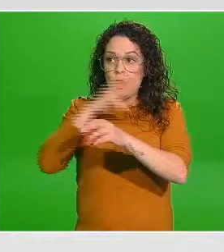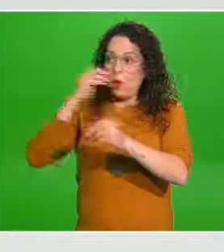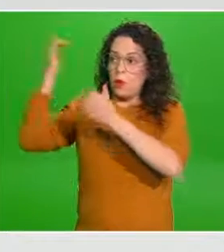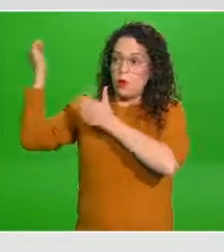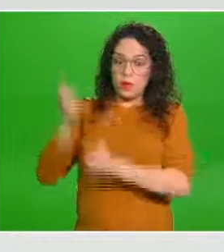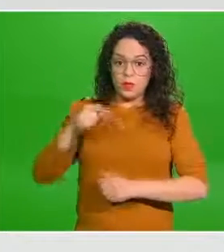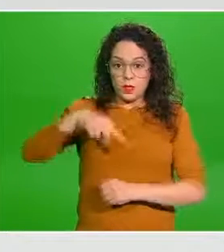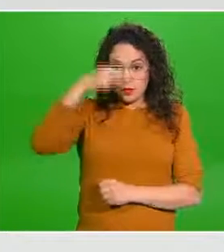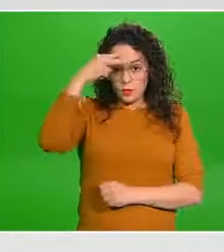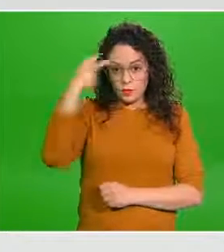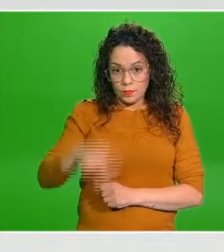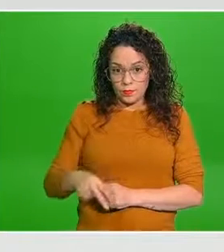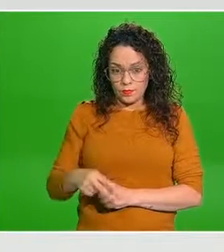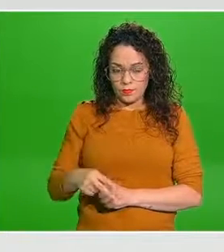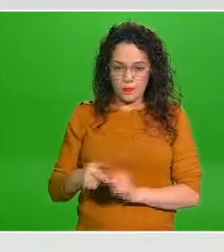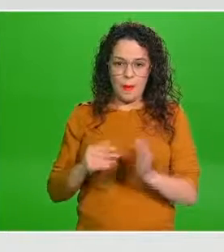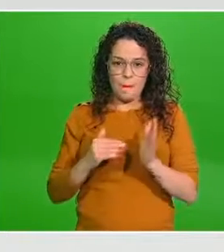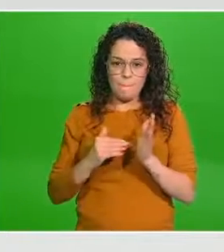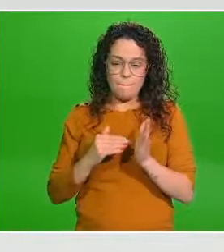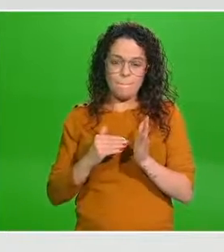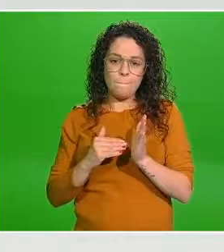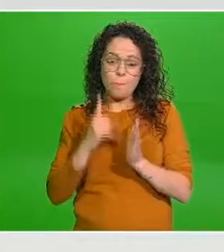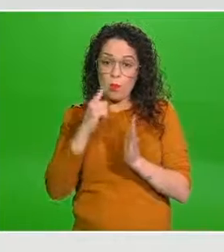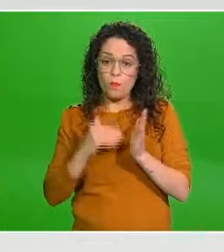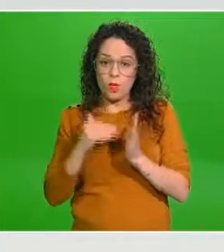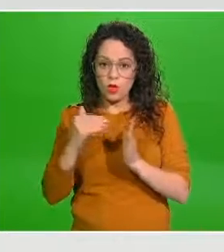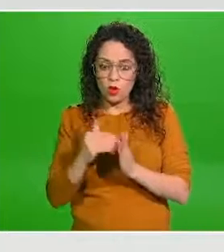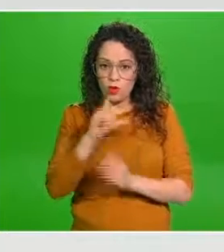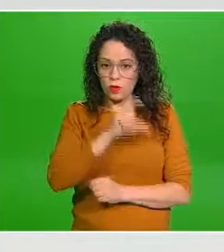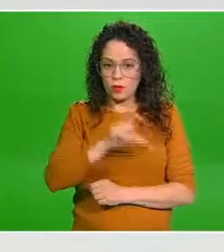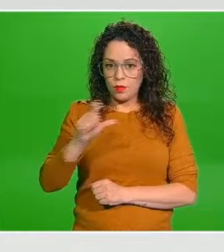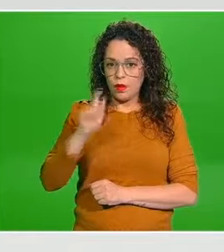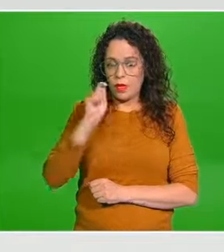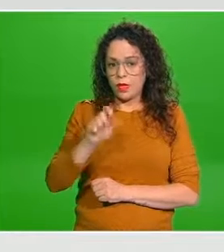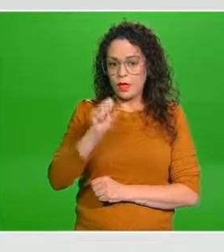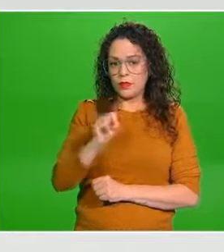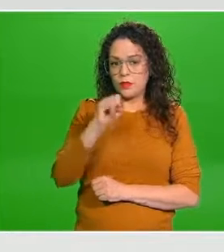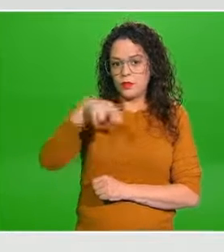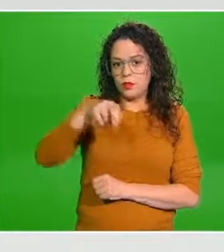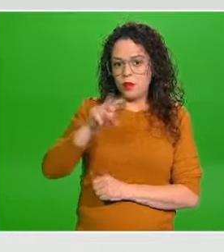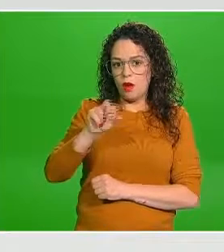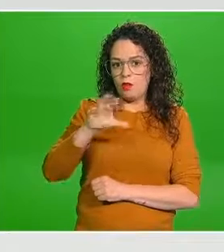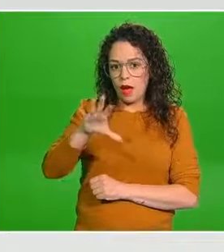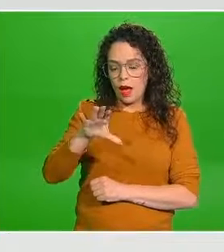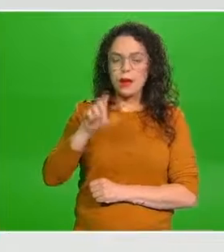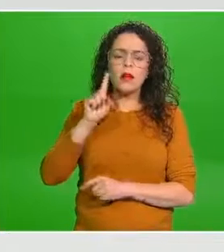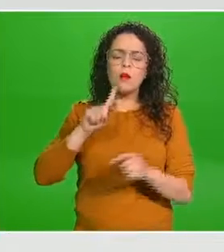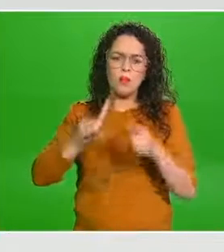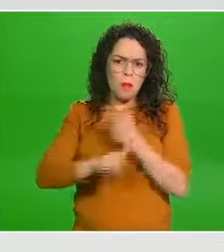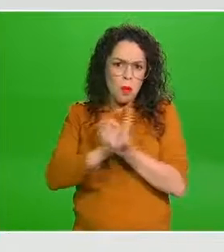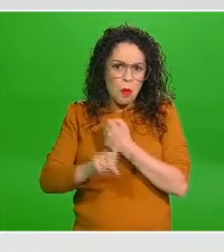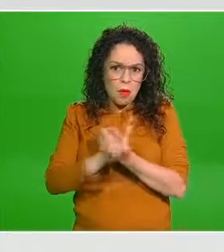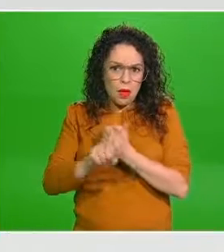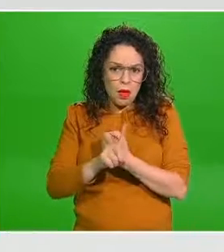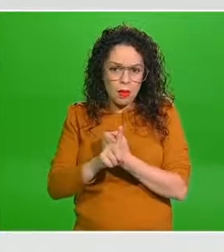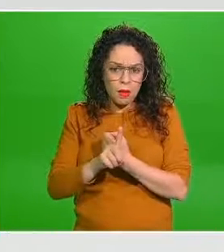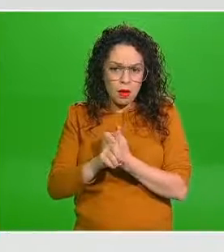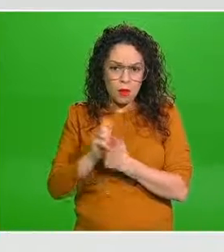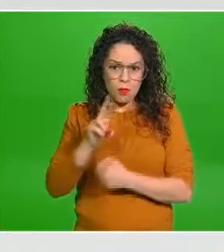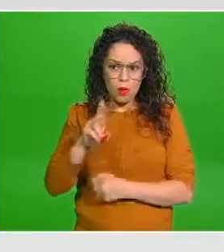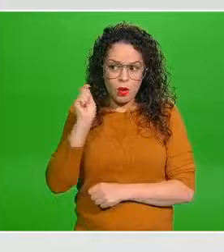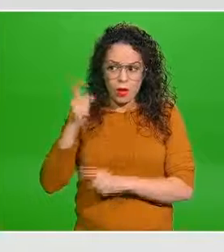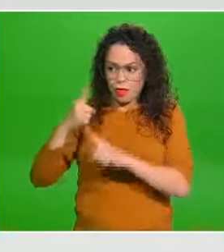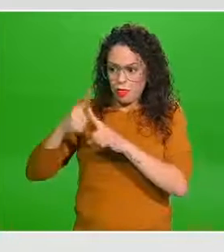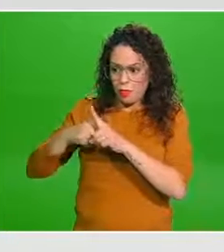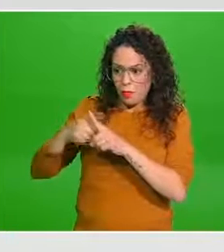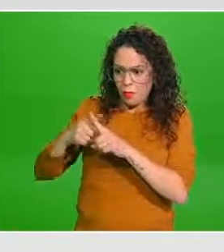México de 1 millón de dosis de vacuna que llegó de Sinovac, algún problema en relación a la manutención de la temperatura.